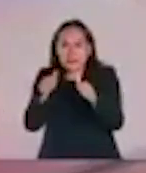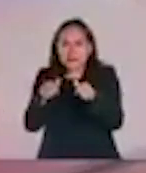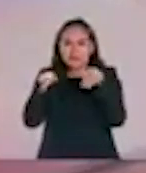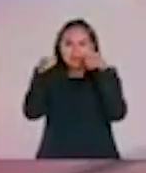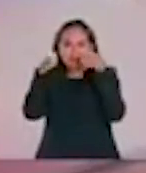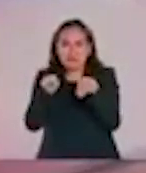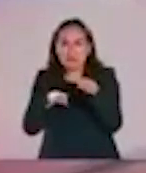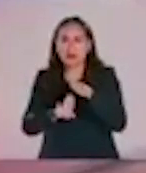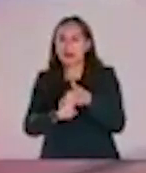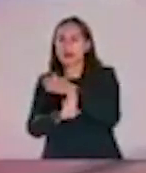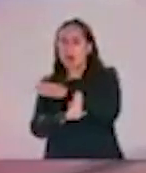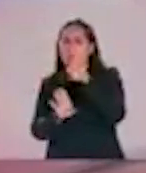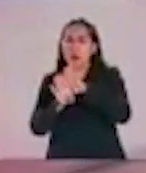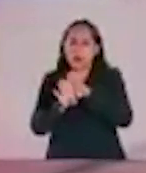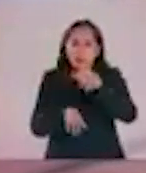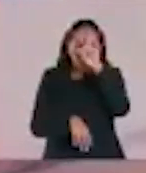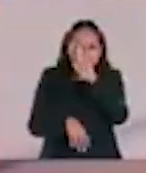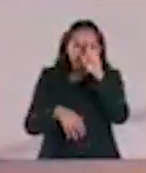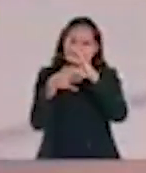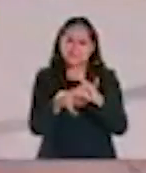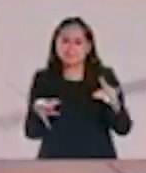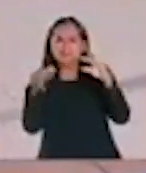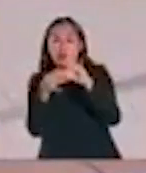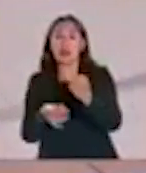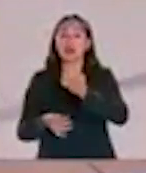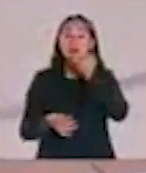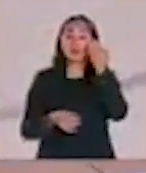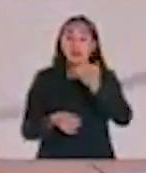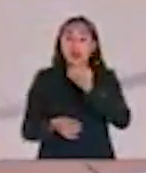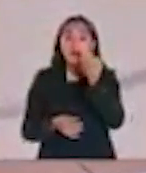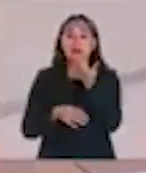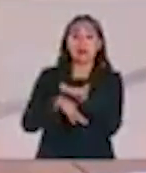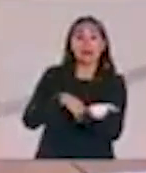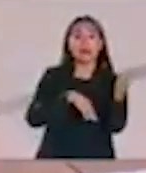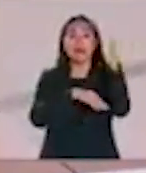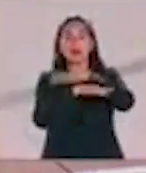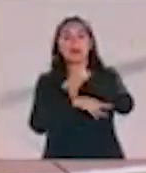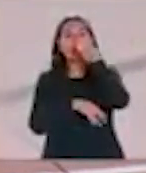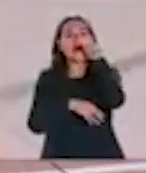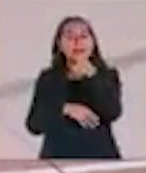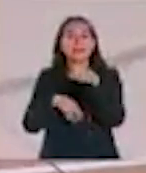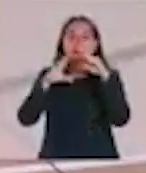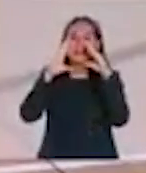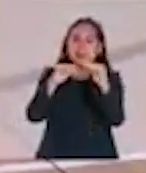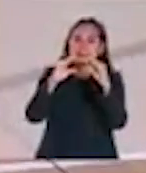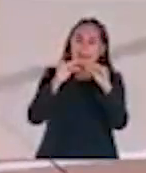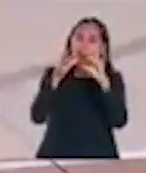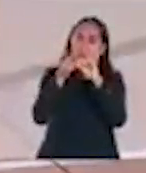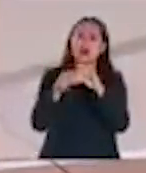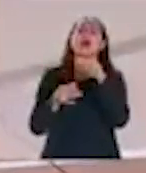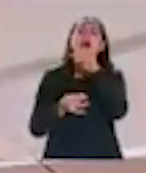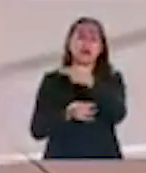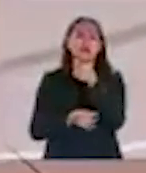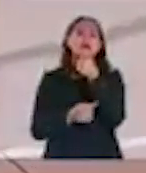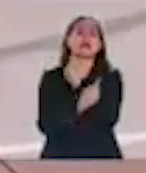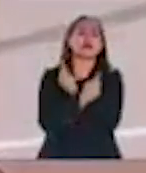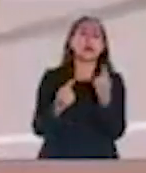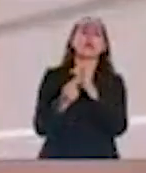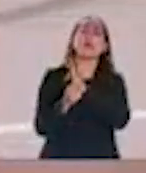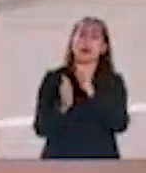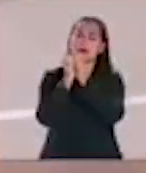de manera muy específica en las escuelas de tiempo completo que los niños se puedan quedar en la escuela a comer